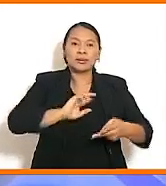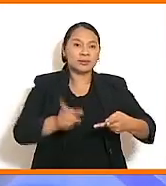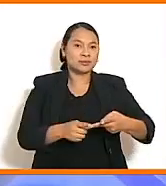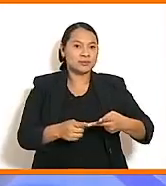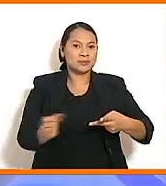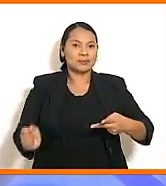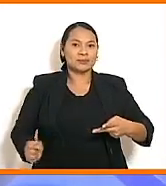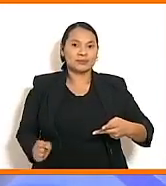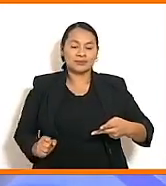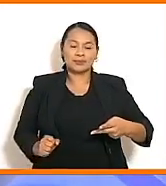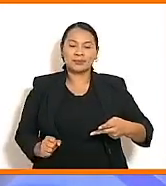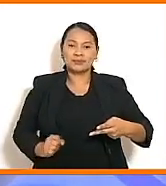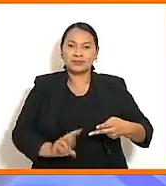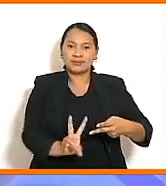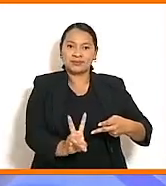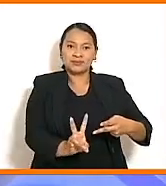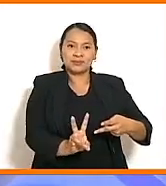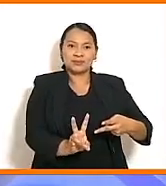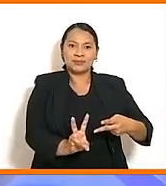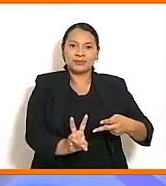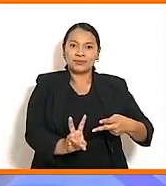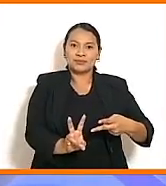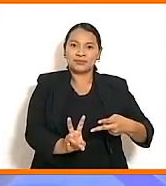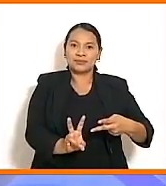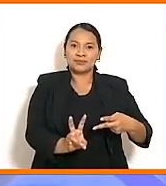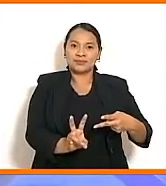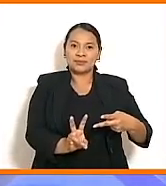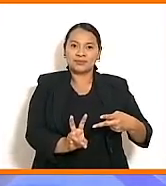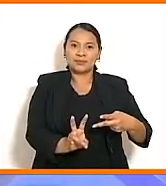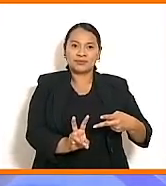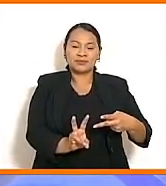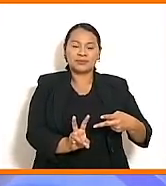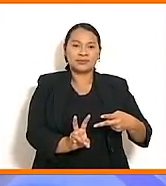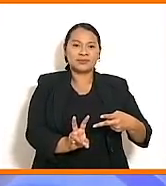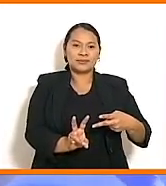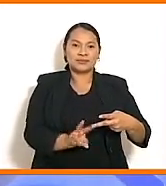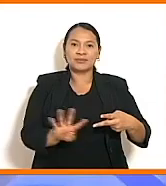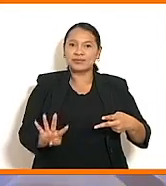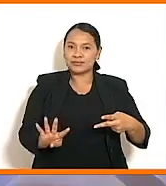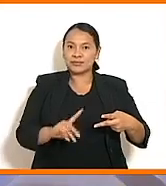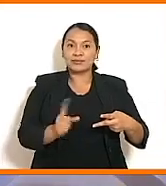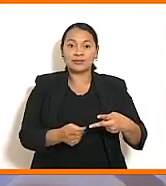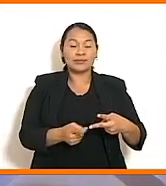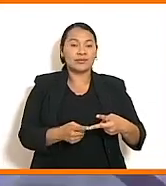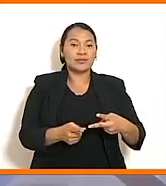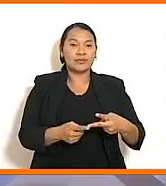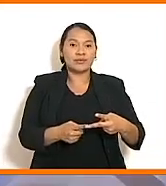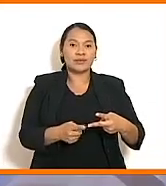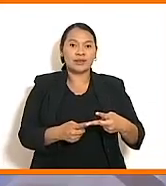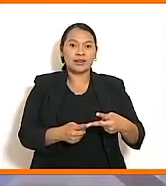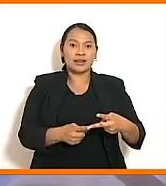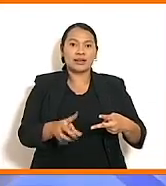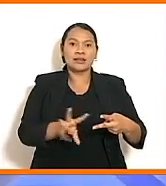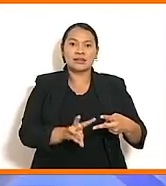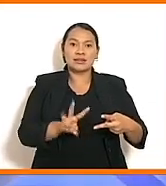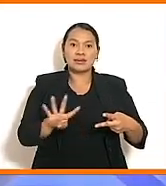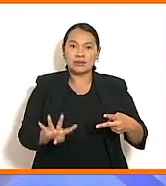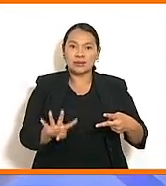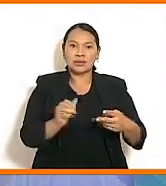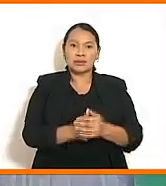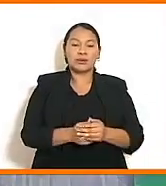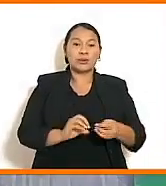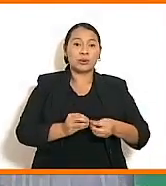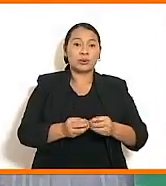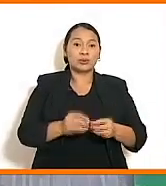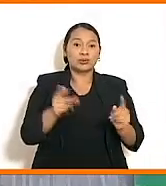dígito. 7, segundo dígito. 4, segundo número afortunado es el 74 con